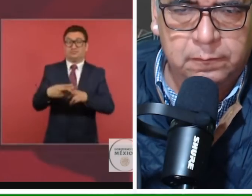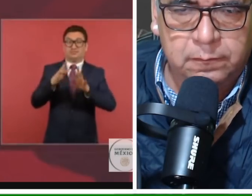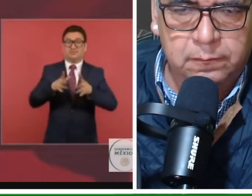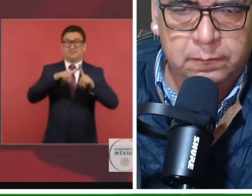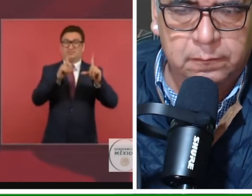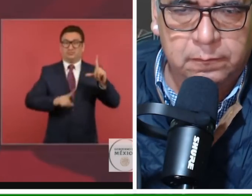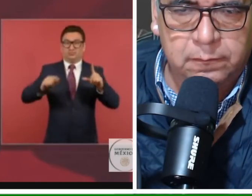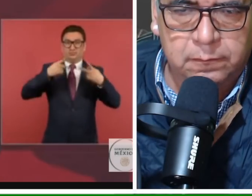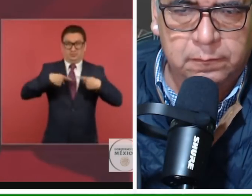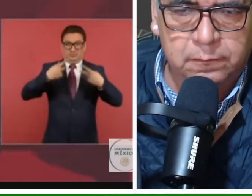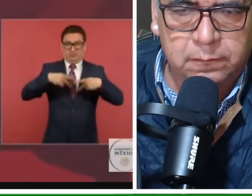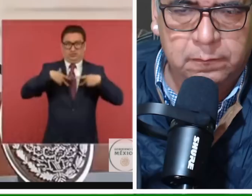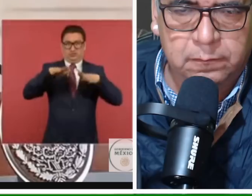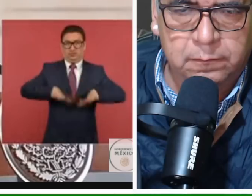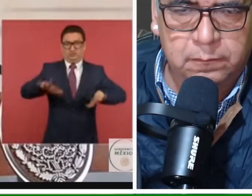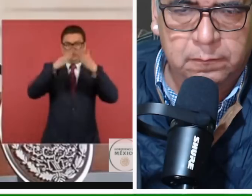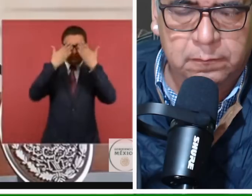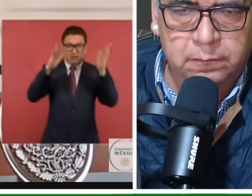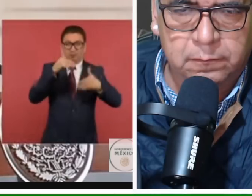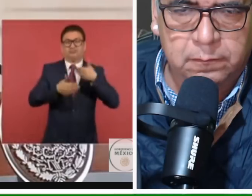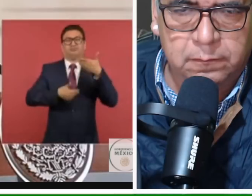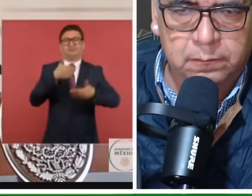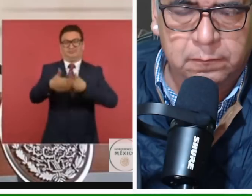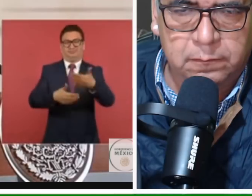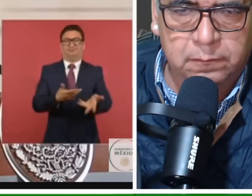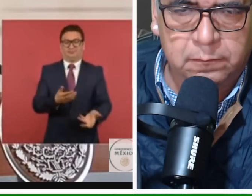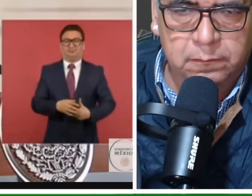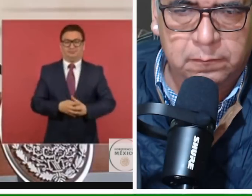país. Es un avance.